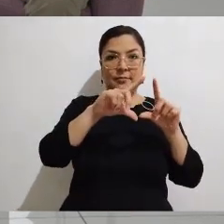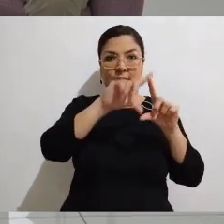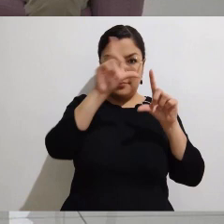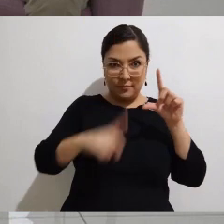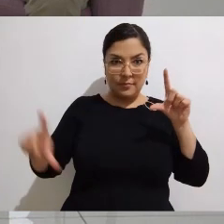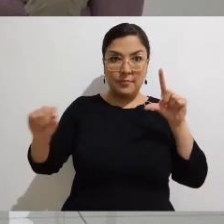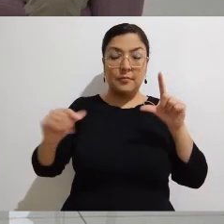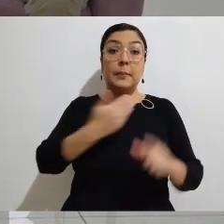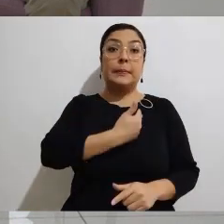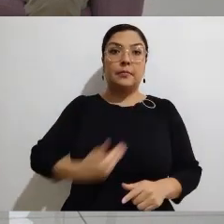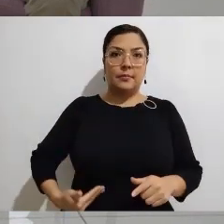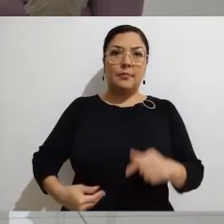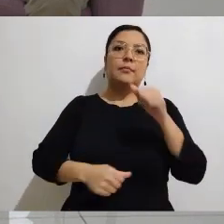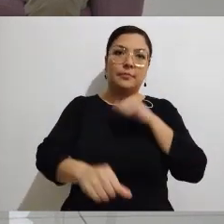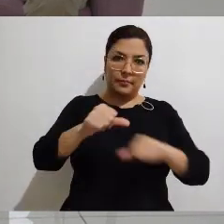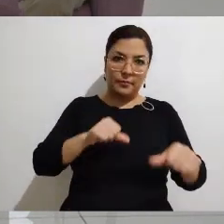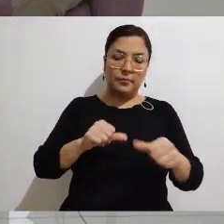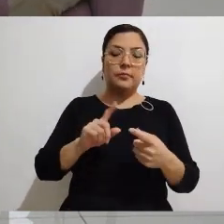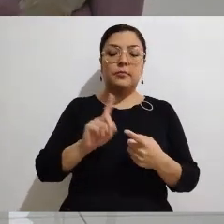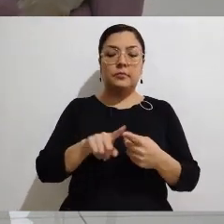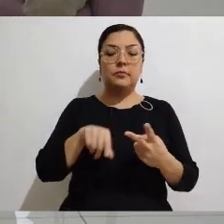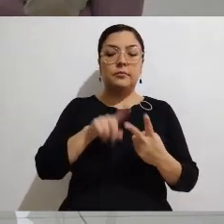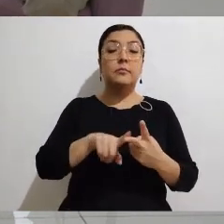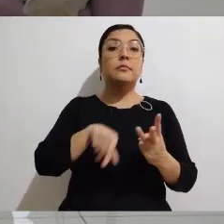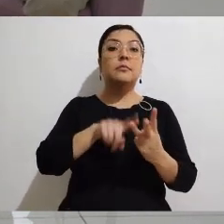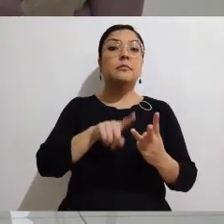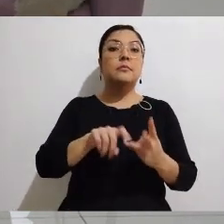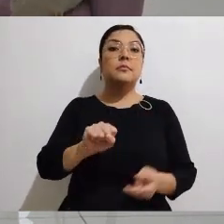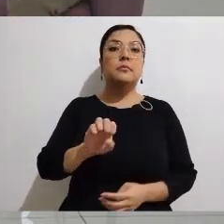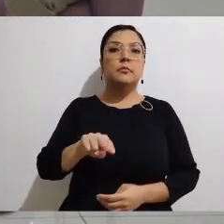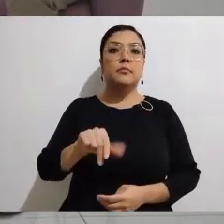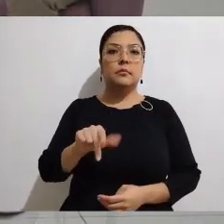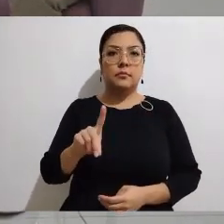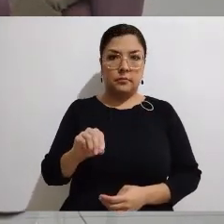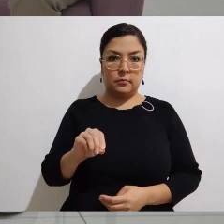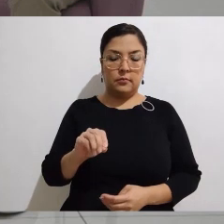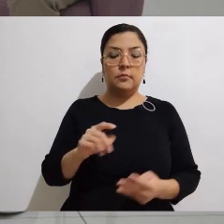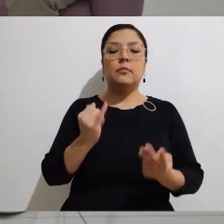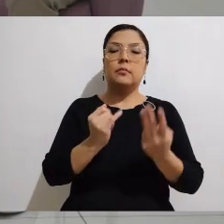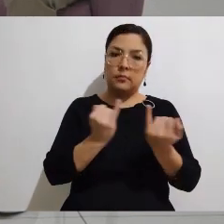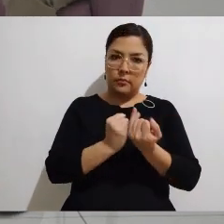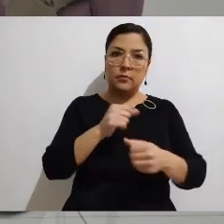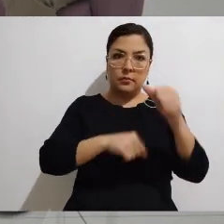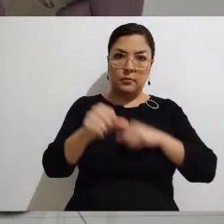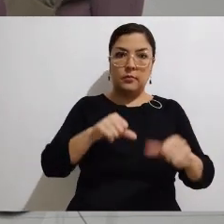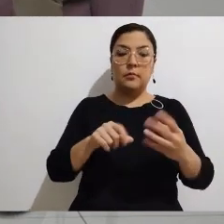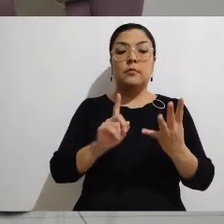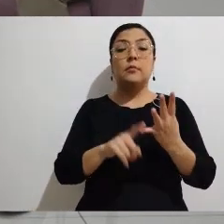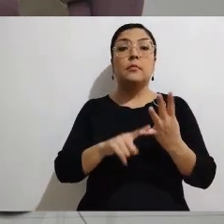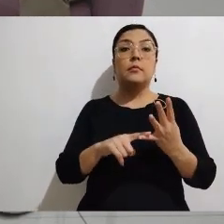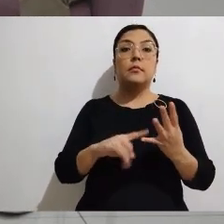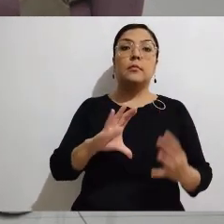de la Presidencia de la República, las senadurías, el Senado de la República y las diputaciones del Congreso de la